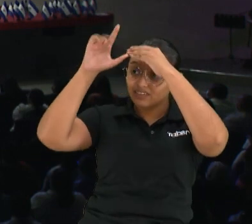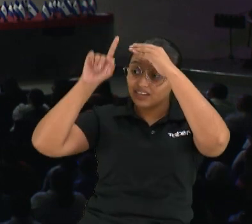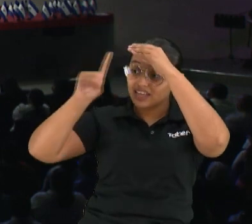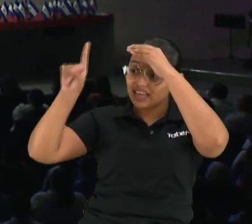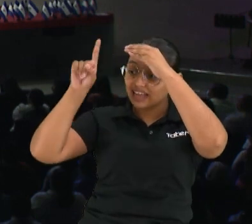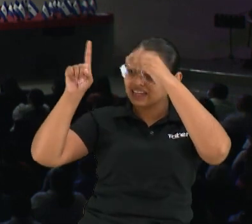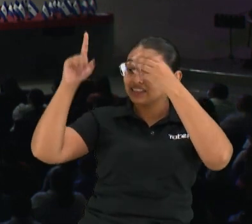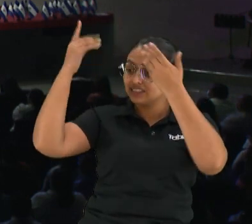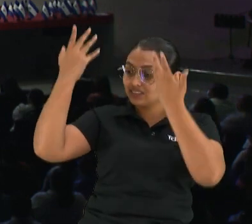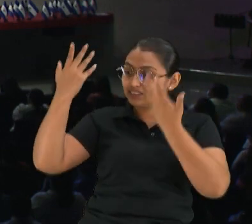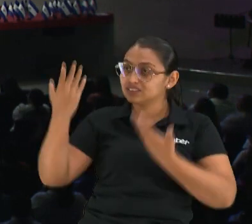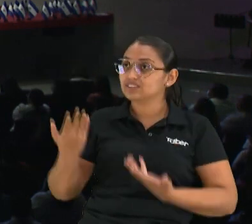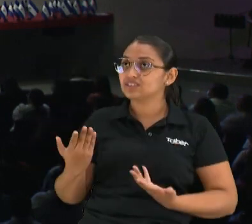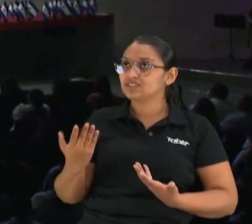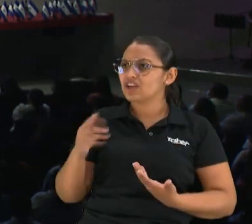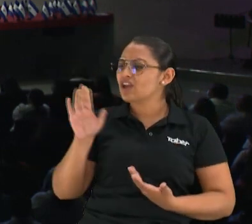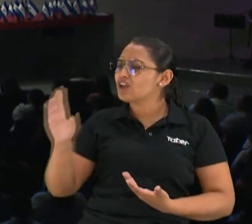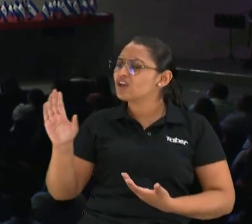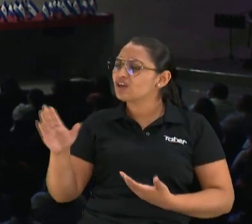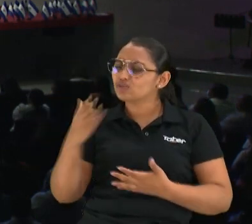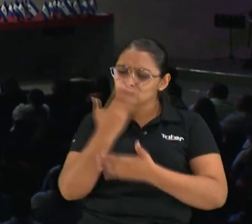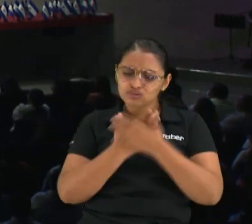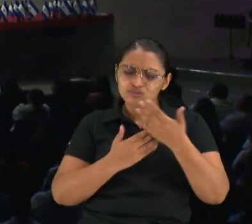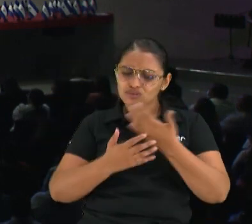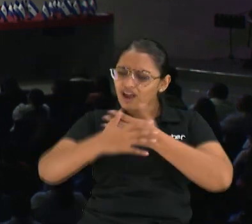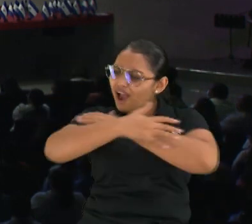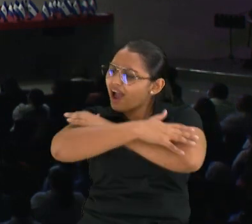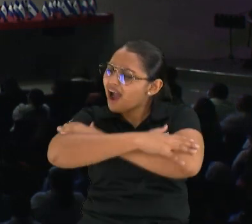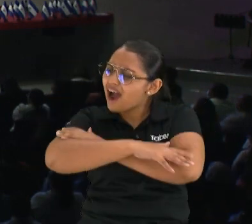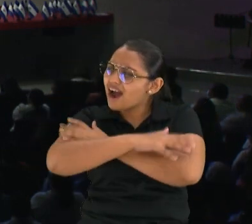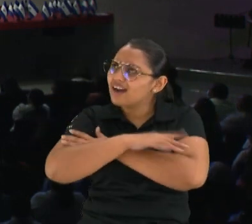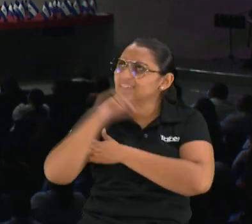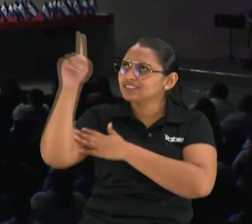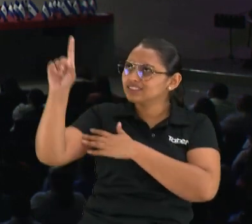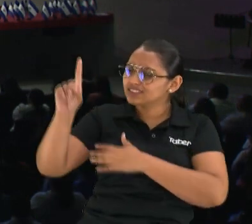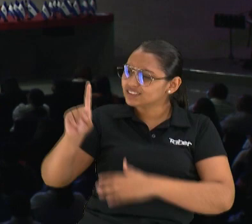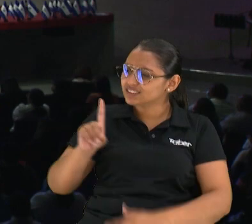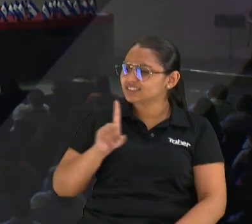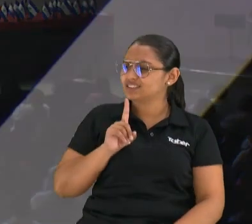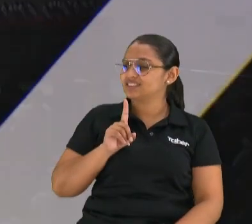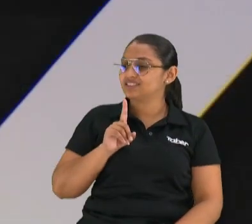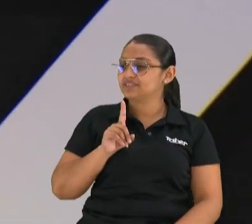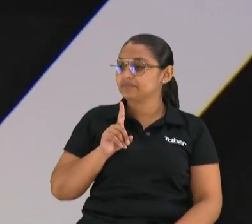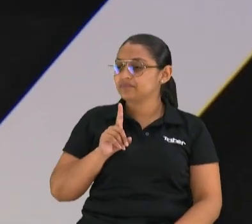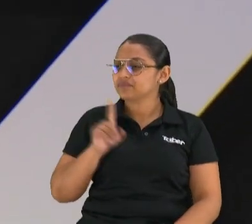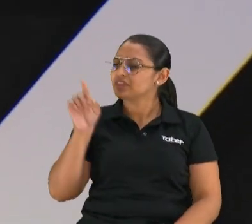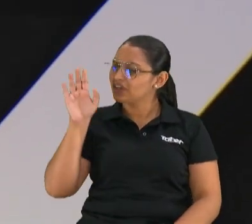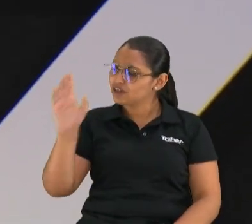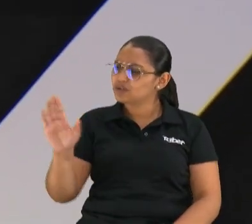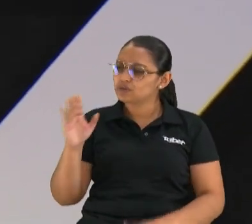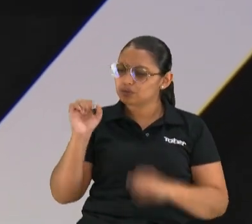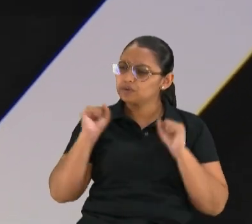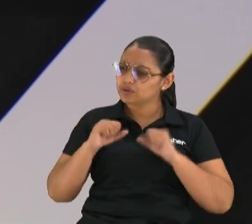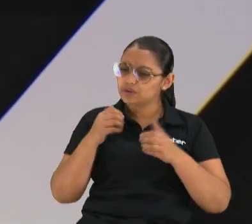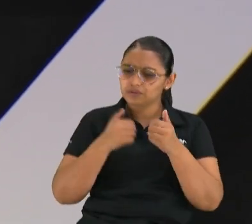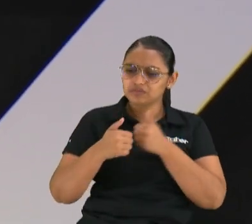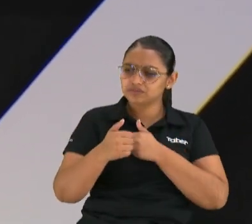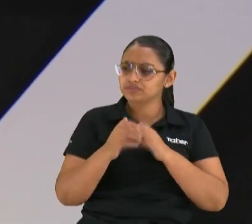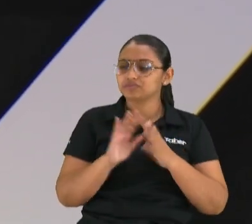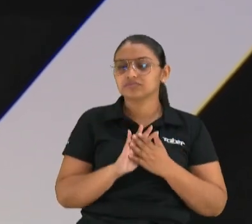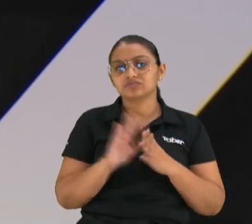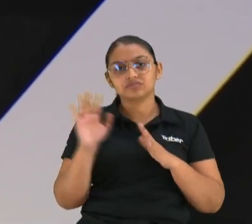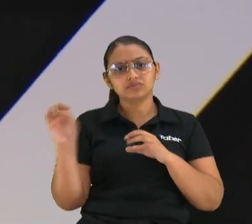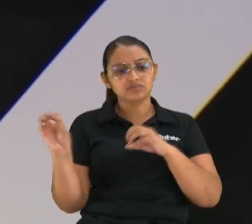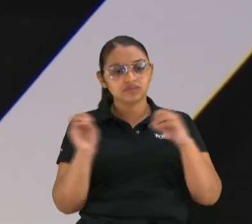y cuando tú abrazas a Dios vas viendo cómo vas prosperando y vas allá entonces podemos decir el día de hoy para ir aterrizando que las señales de